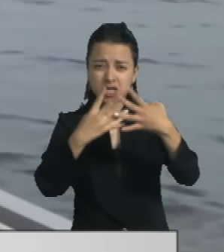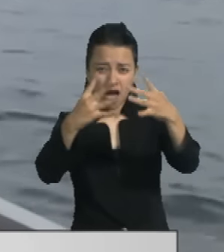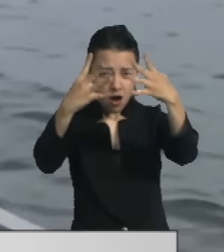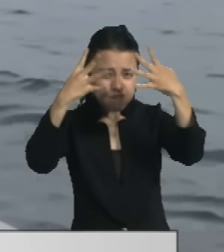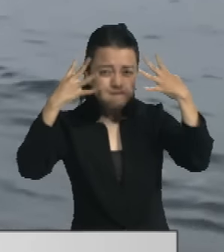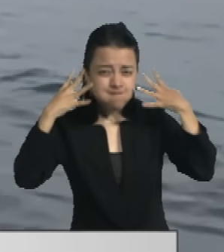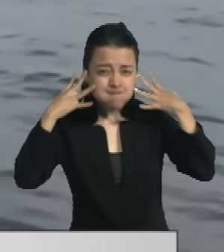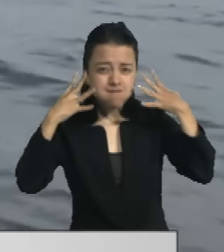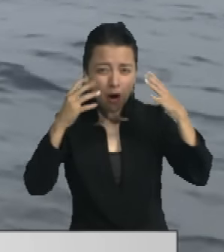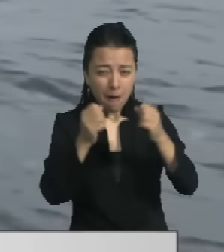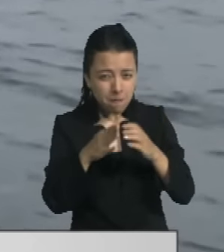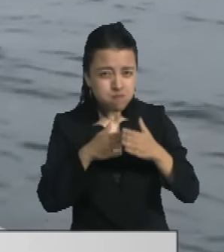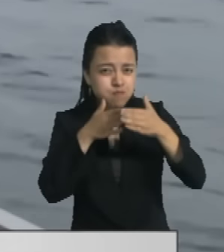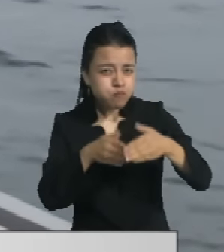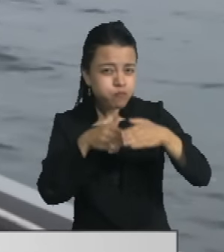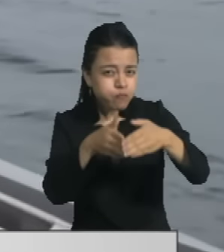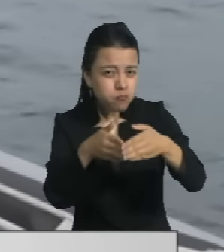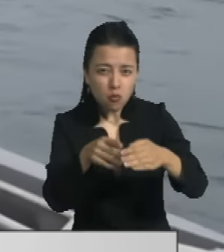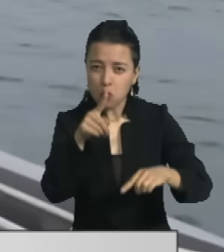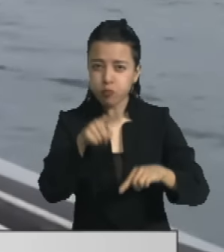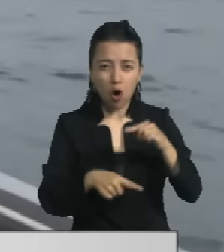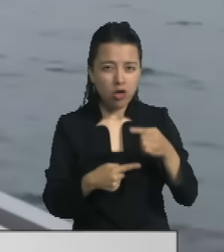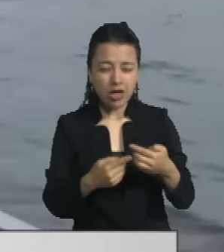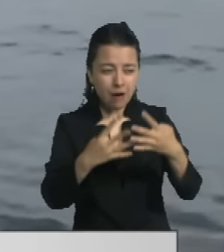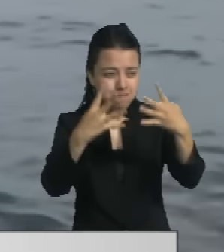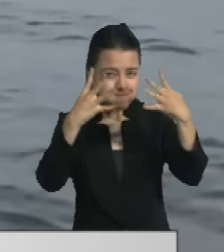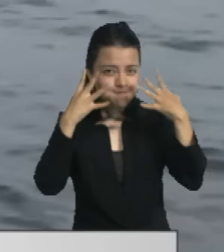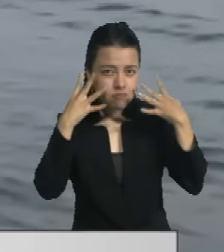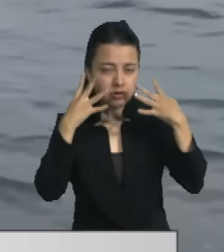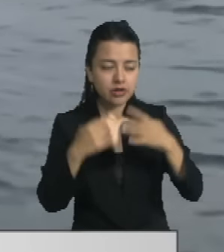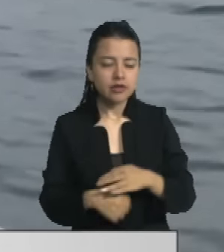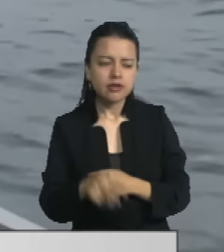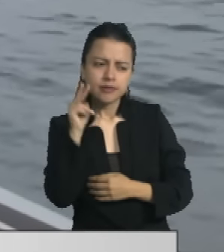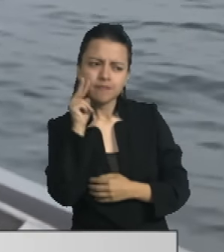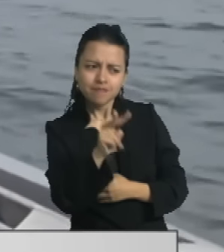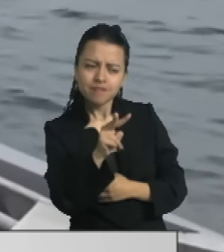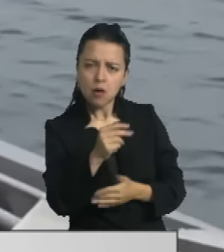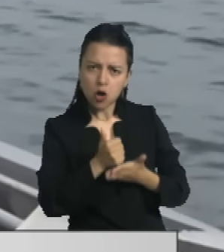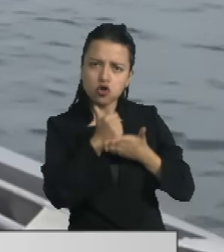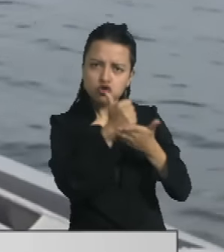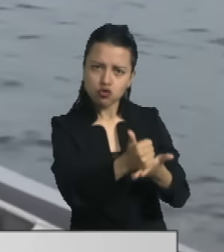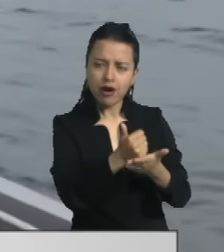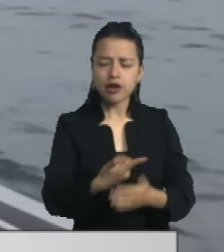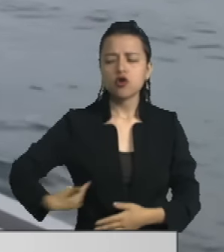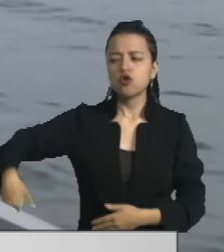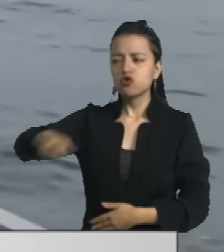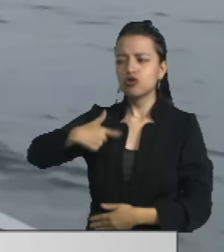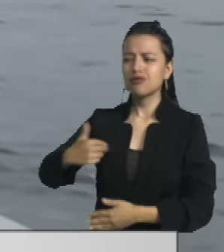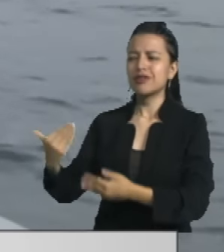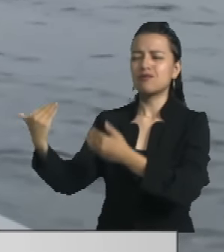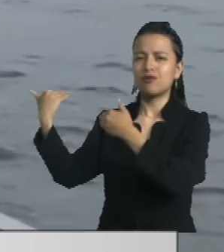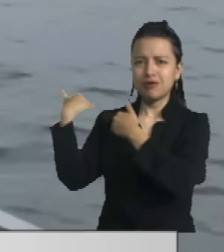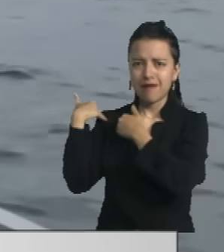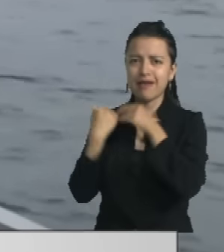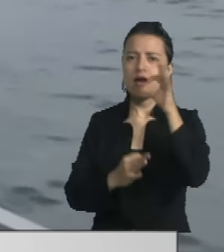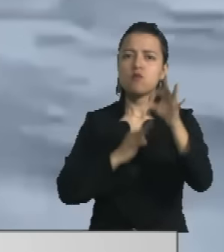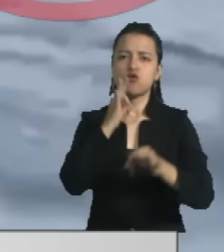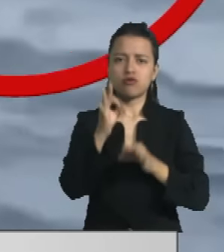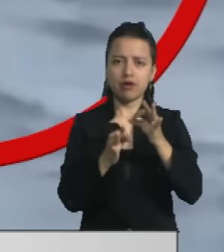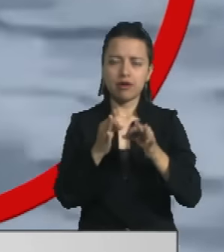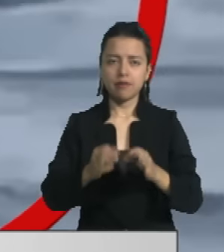importancia de la conservación de nuestras especies marinas sino también no Recuerda la responsabilidad que tenemos sobre la protección de nuestros